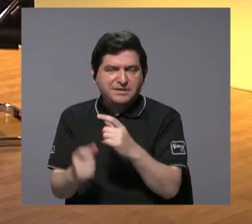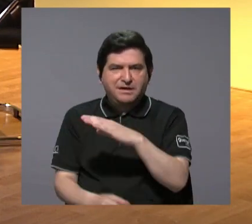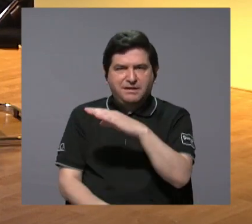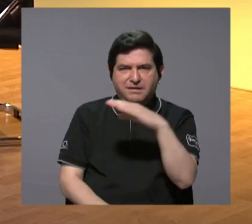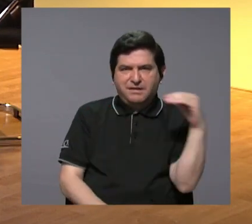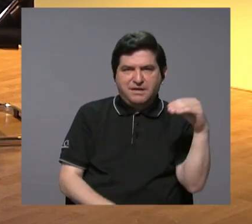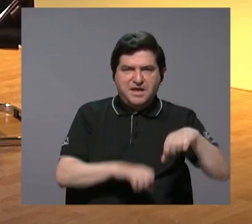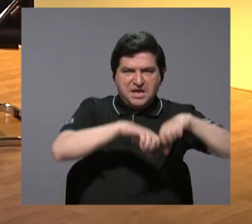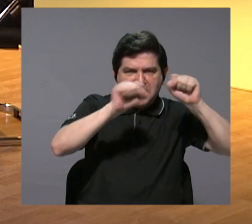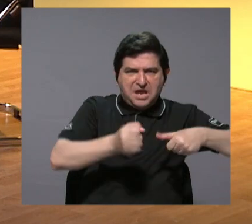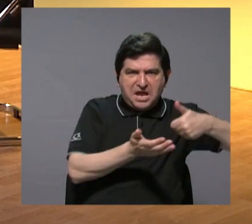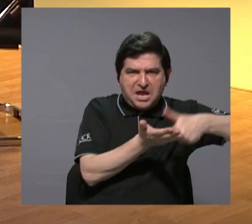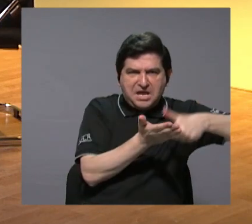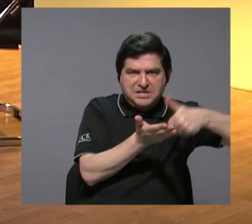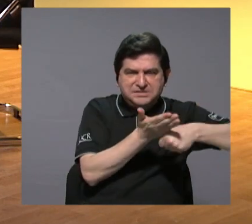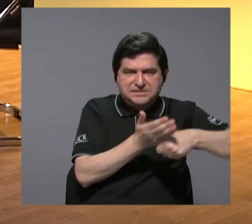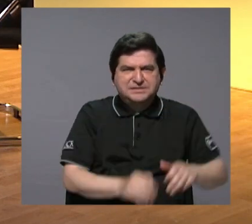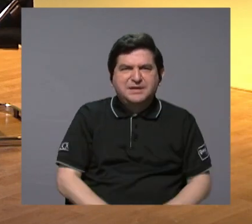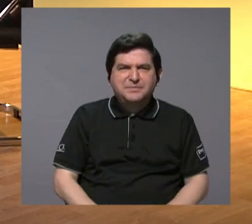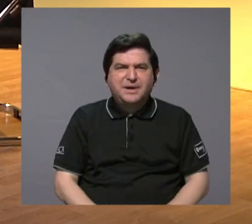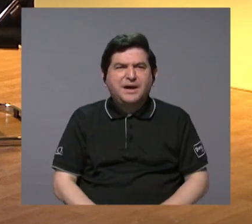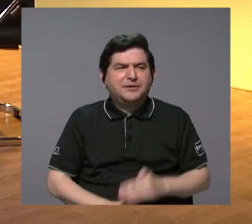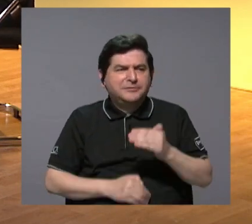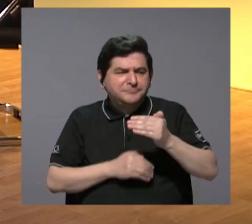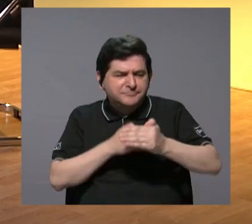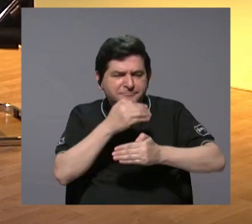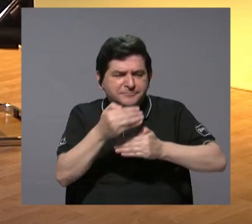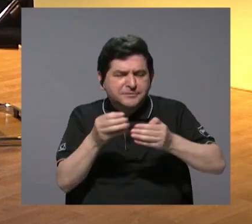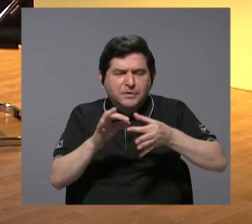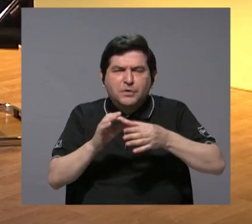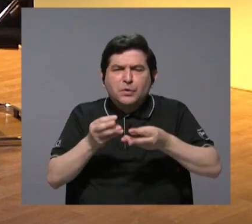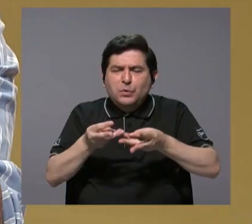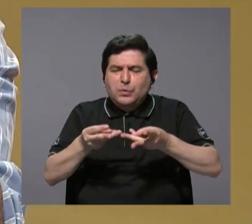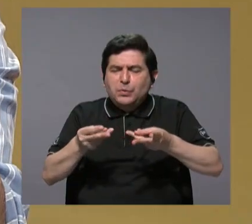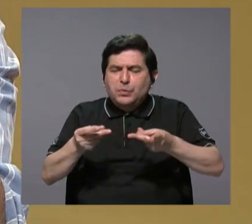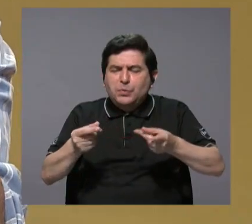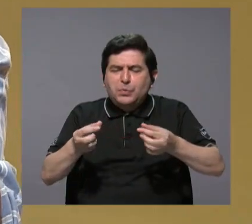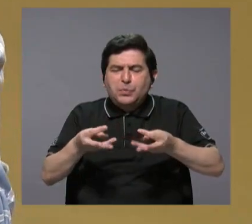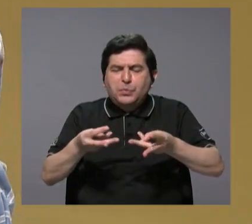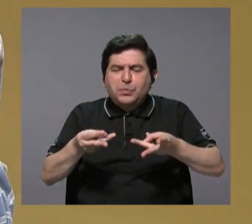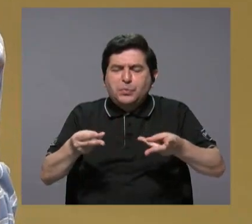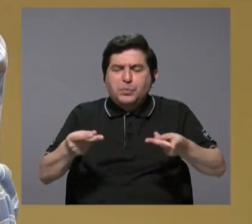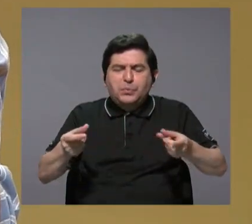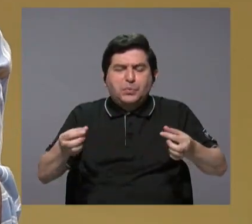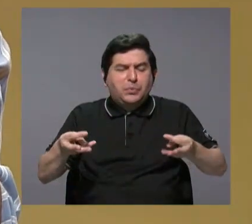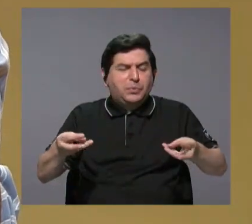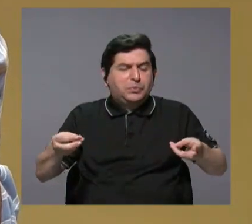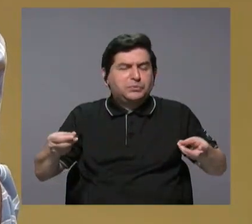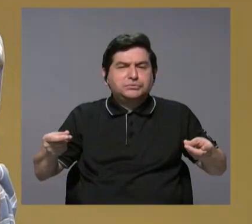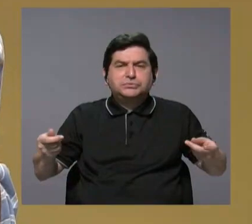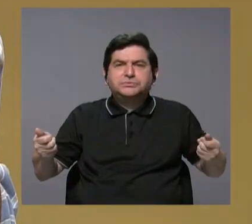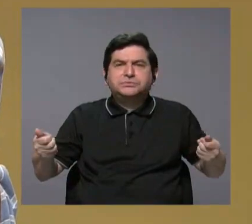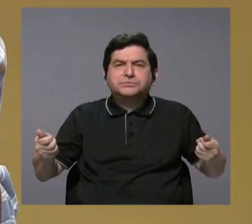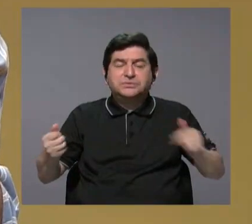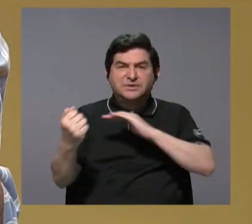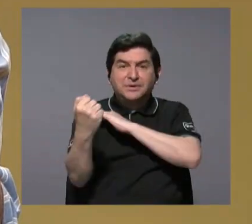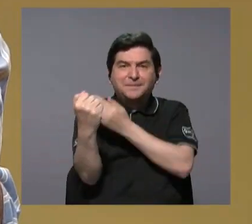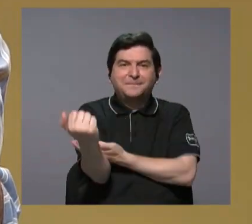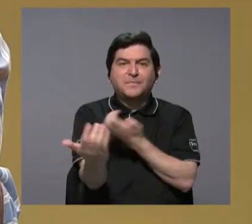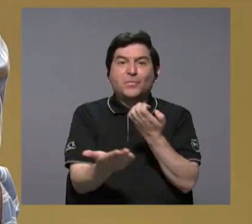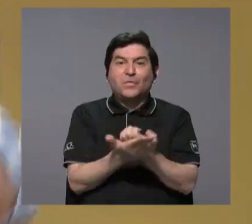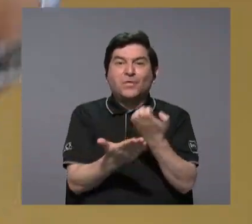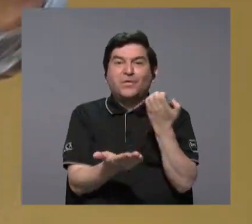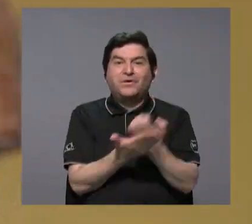el sistema electoral se fue desgranando porque el poder